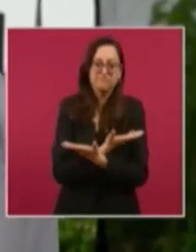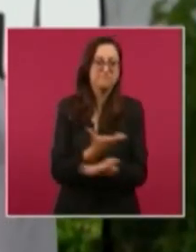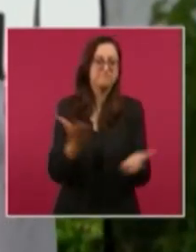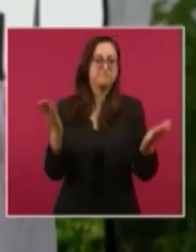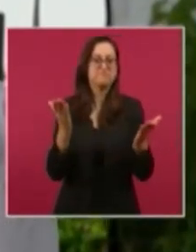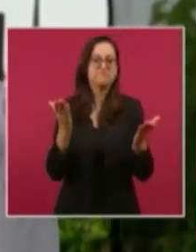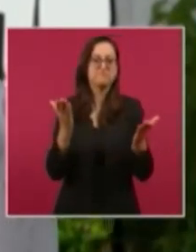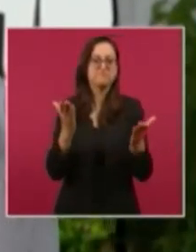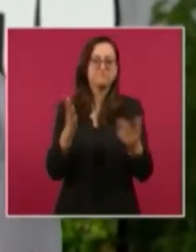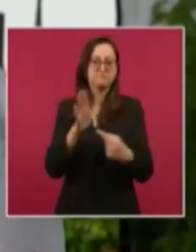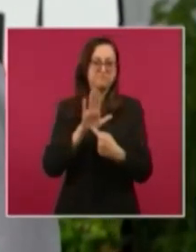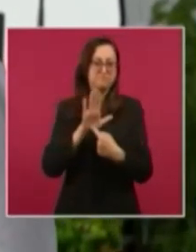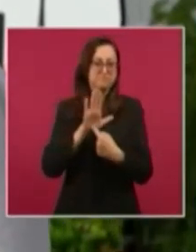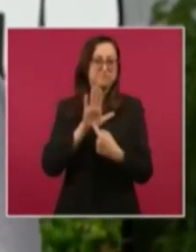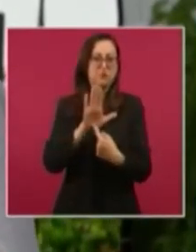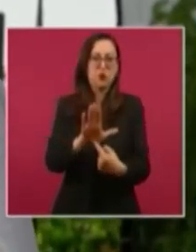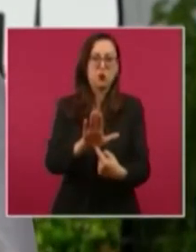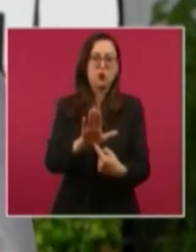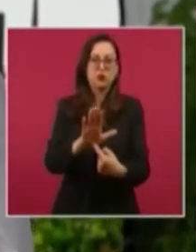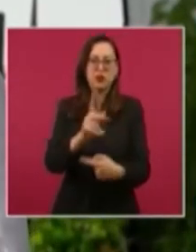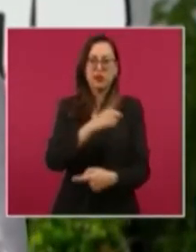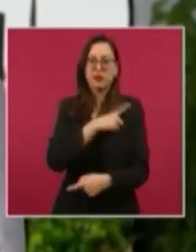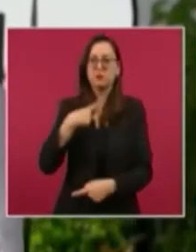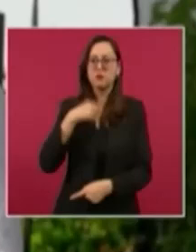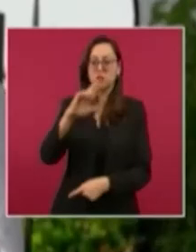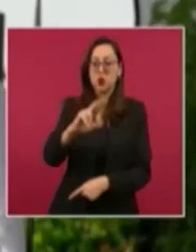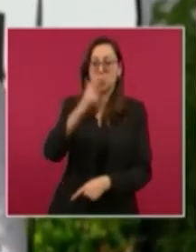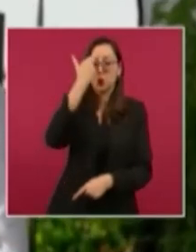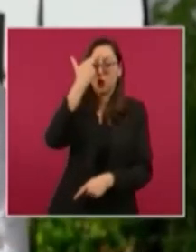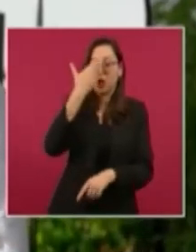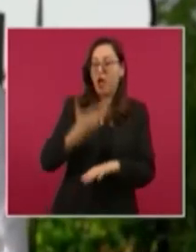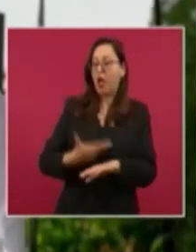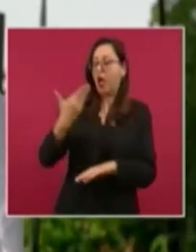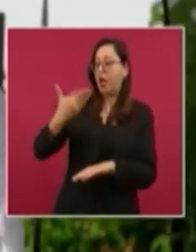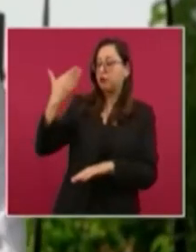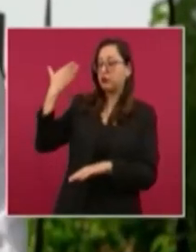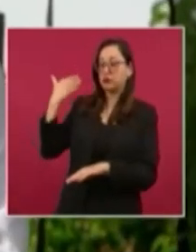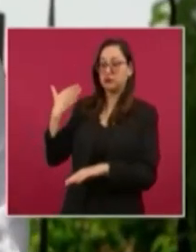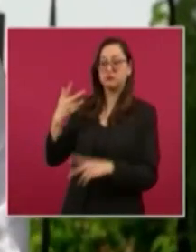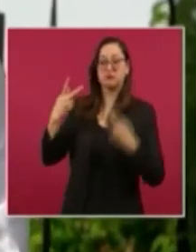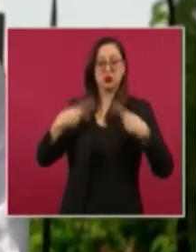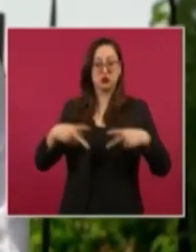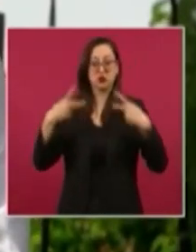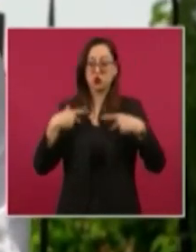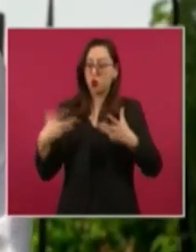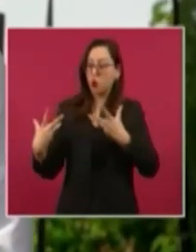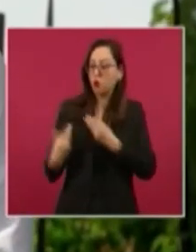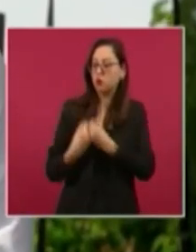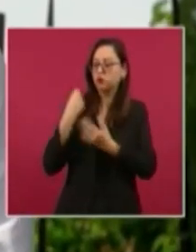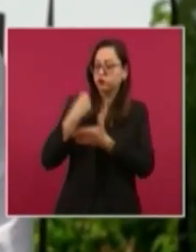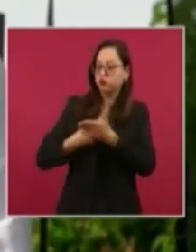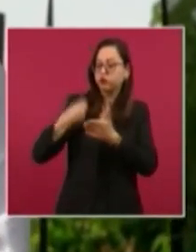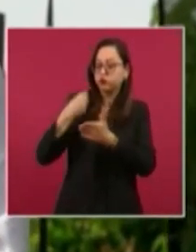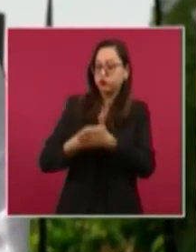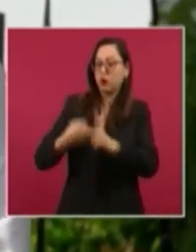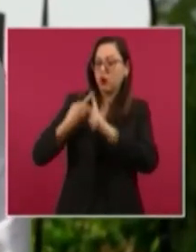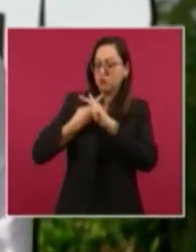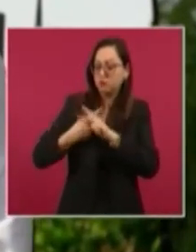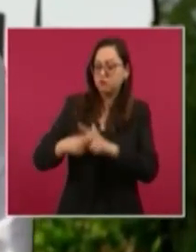se adelanta como una reacción a la manifestación ciudadana del 13 de noviembre eso es un contexto importante